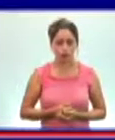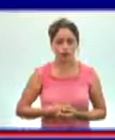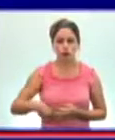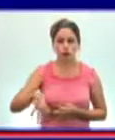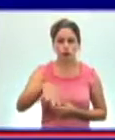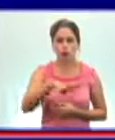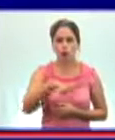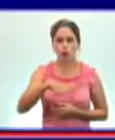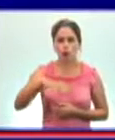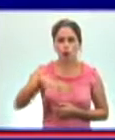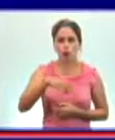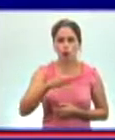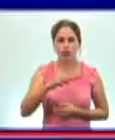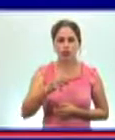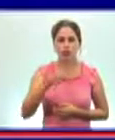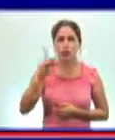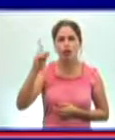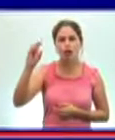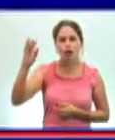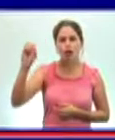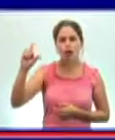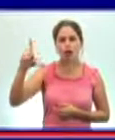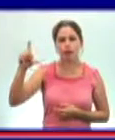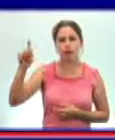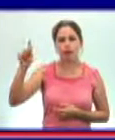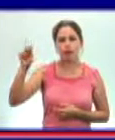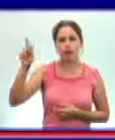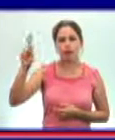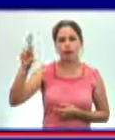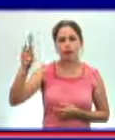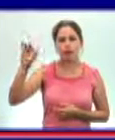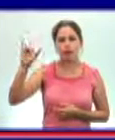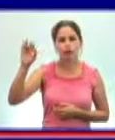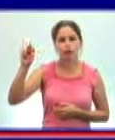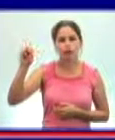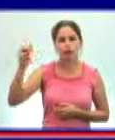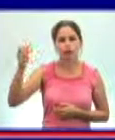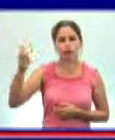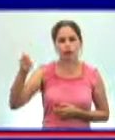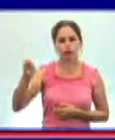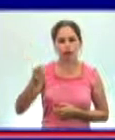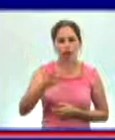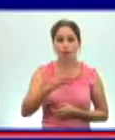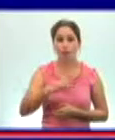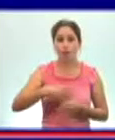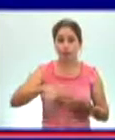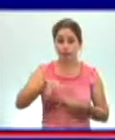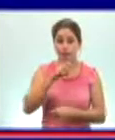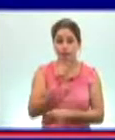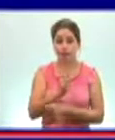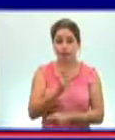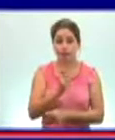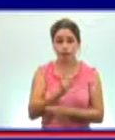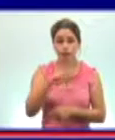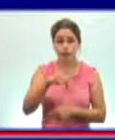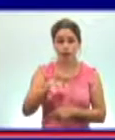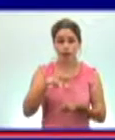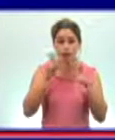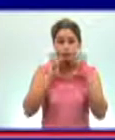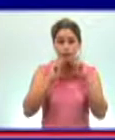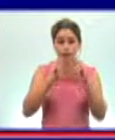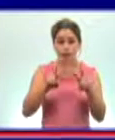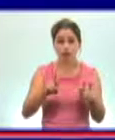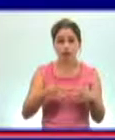Martí, la doctrina martiana en la ideología revolucionaria cubana y su cultura política, la vigencia y asunción de